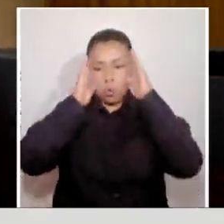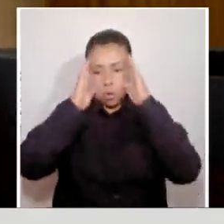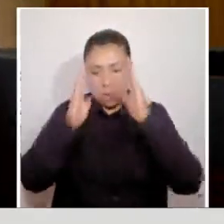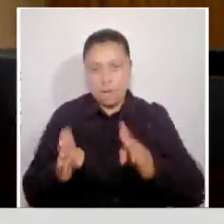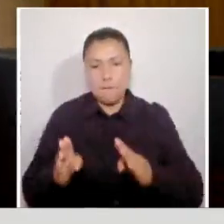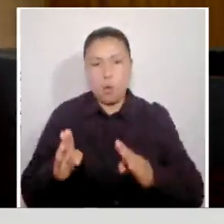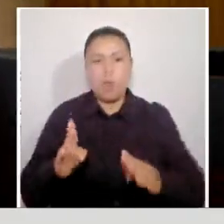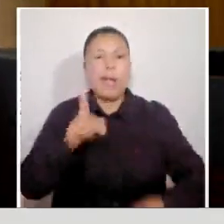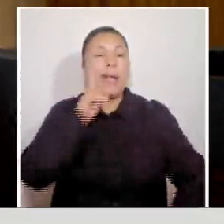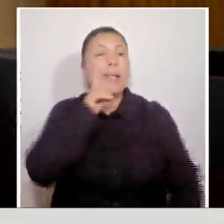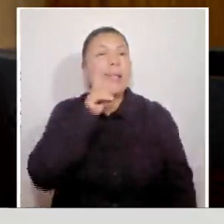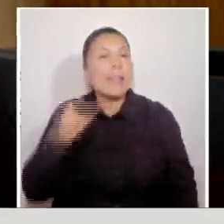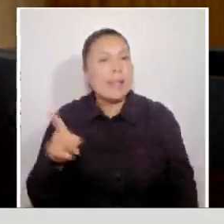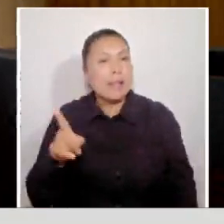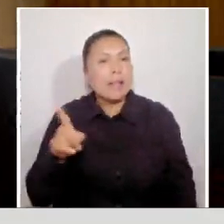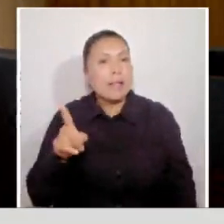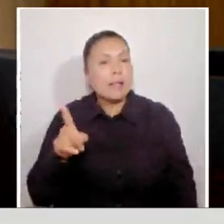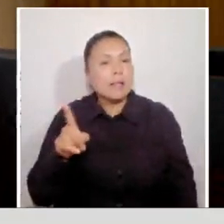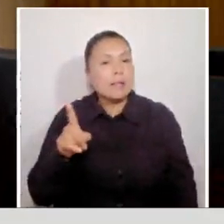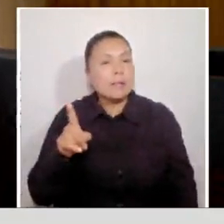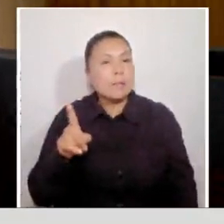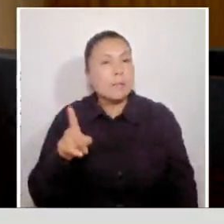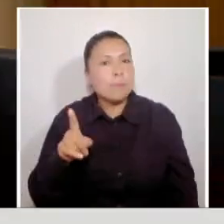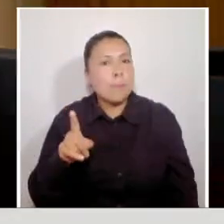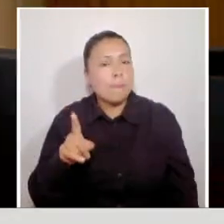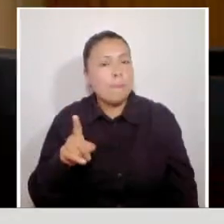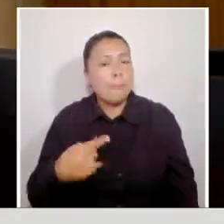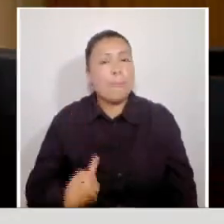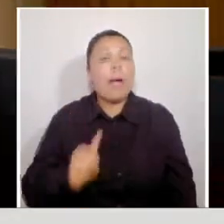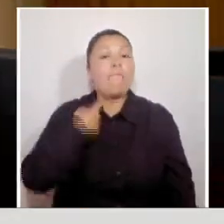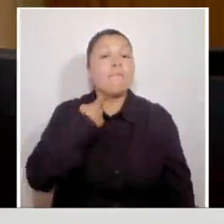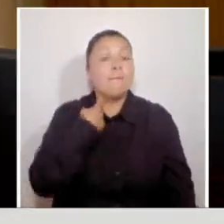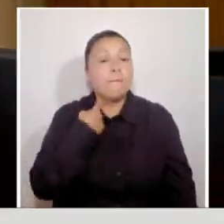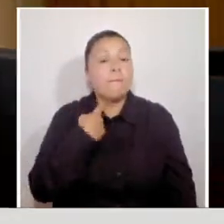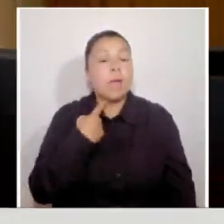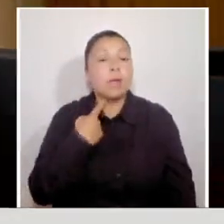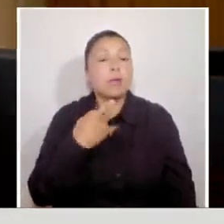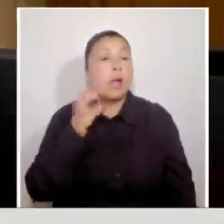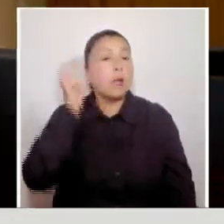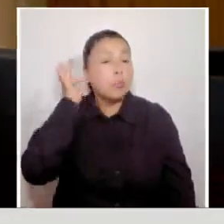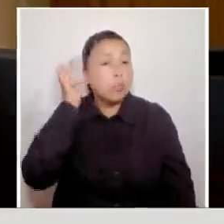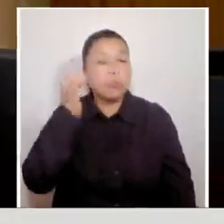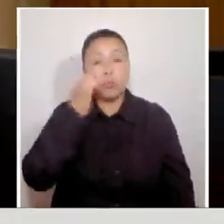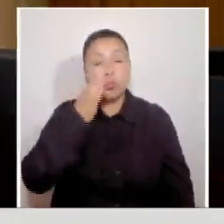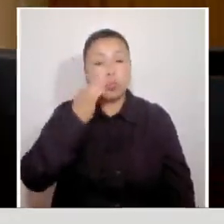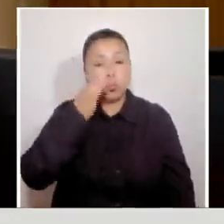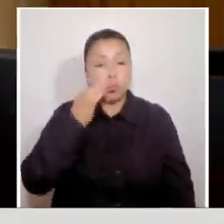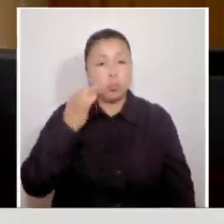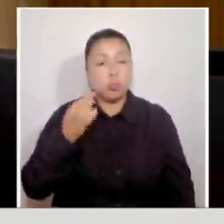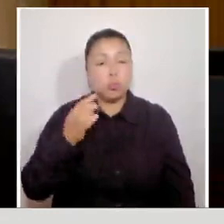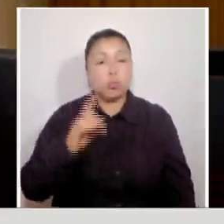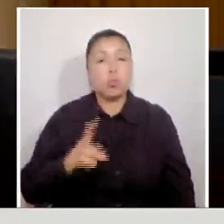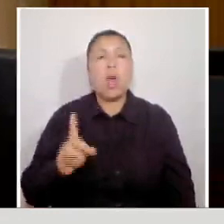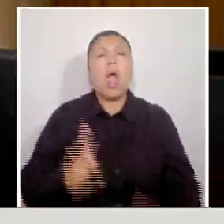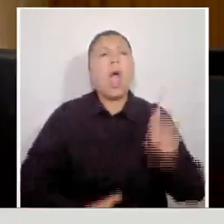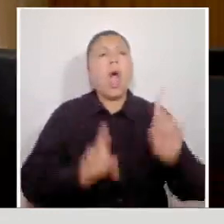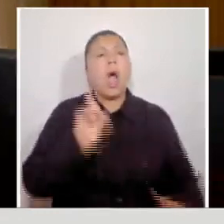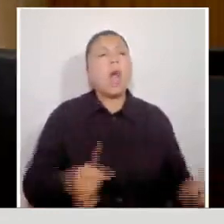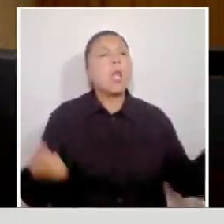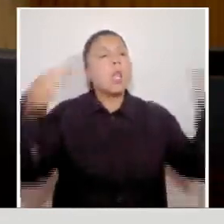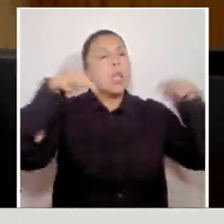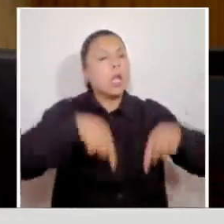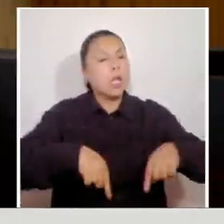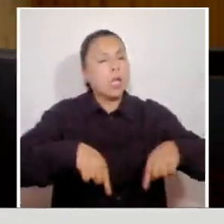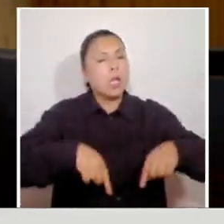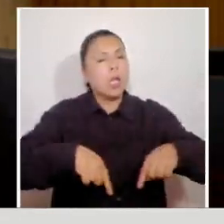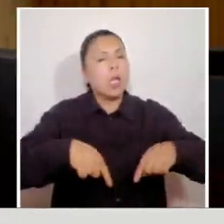Quiénes son directamente afectadas o afectados alguien de acá estaría en